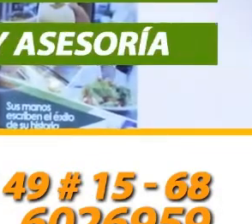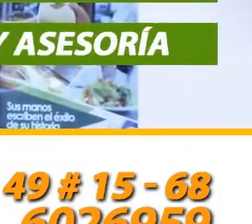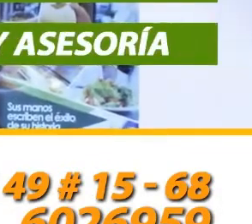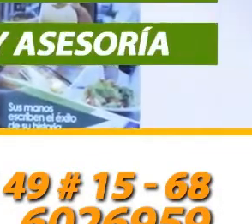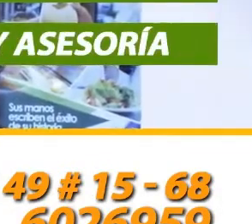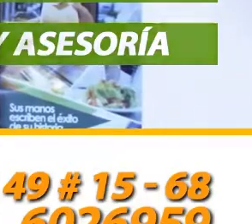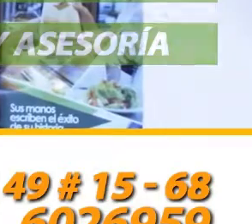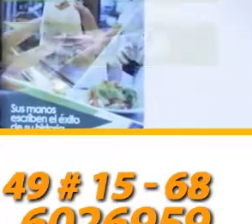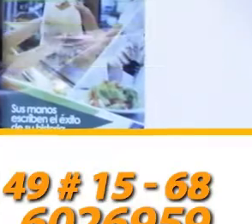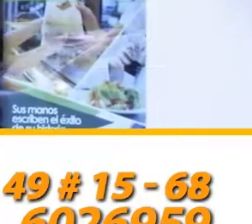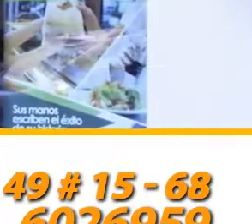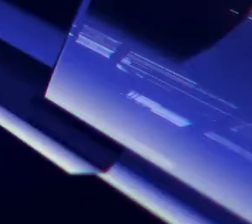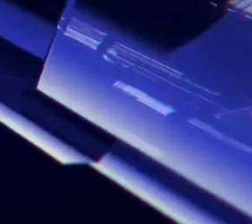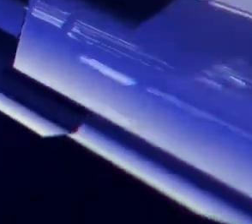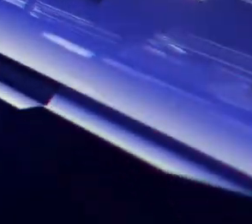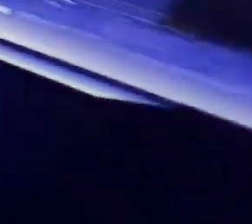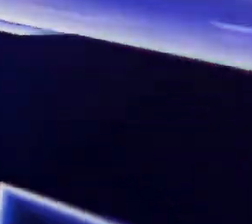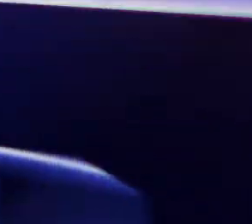Ultrasan.